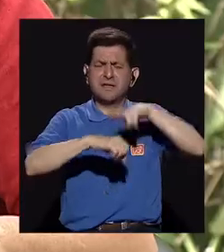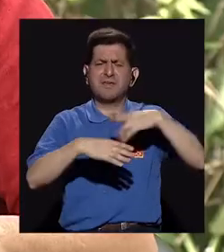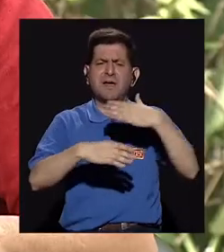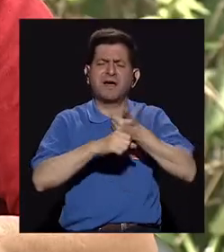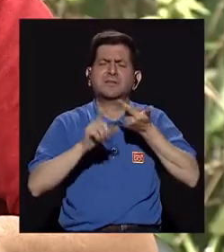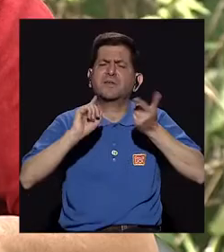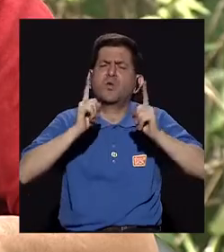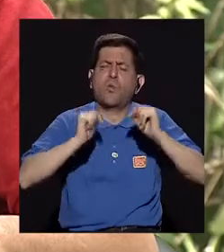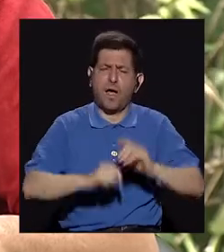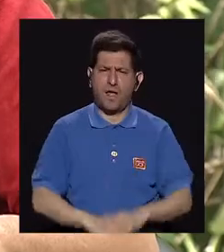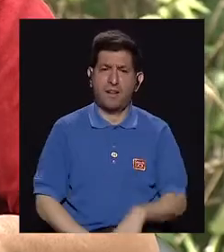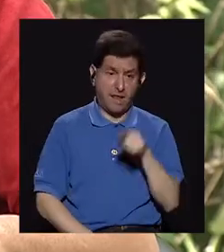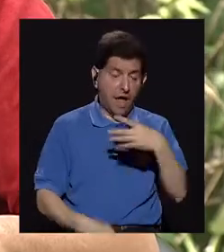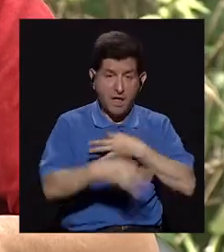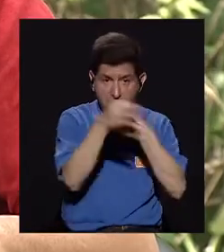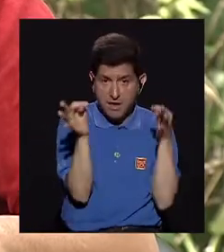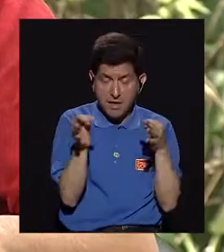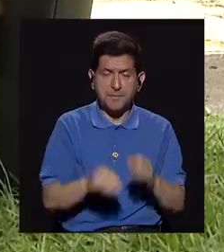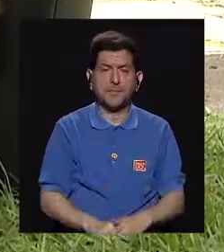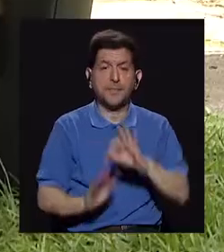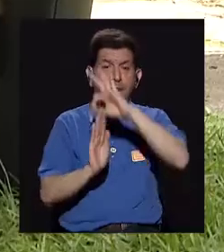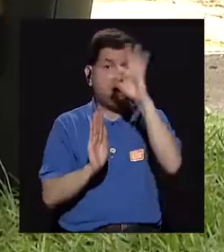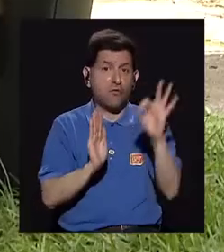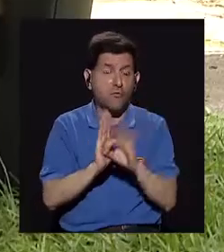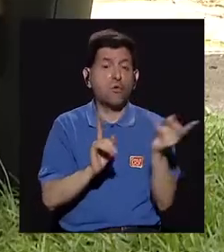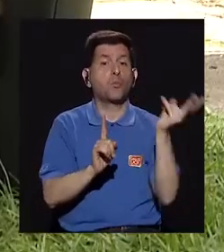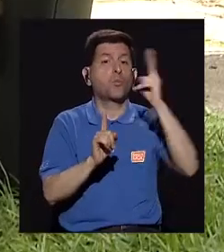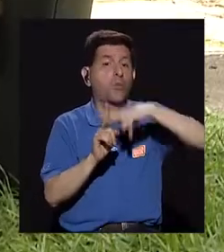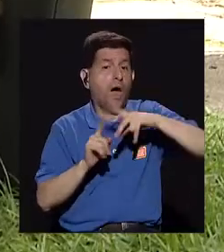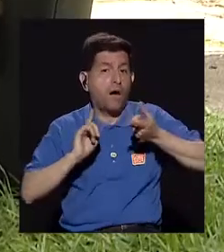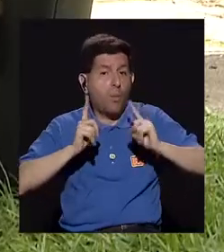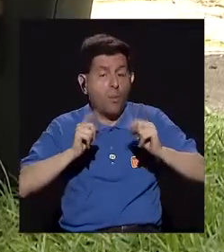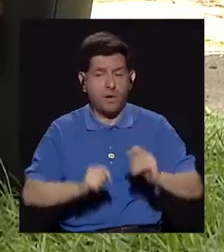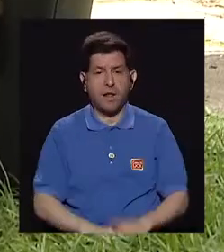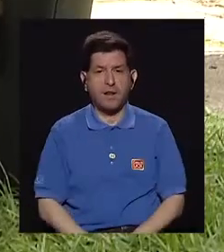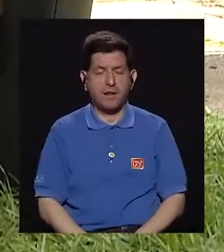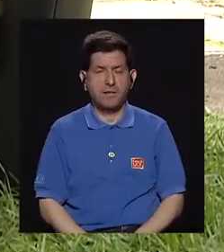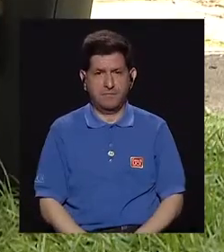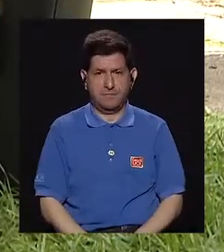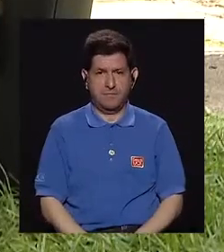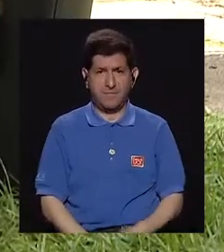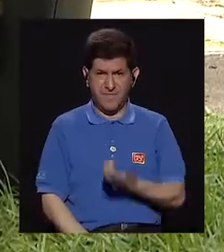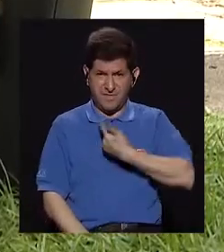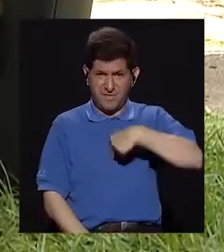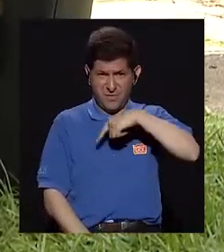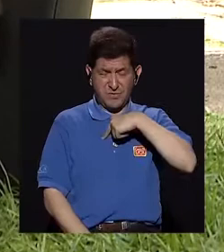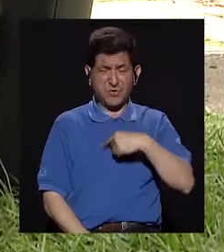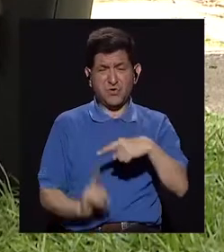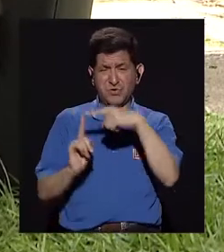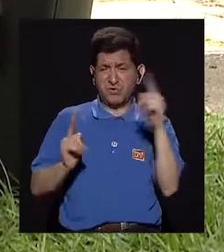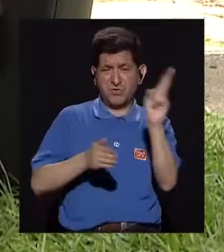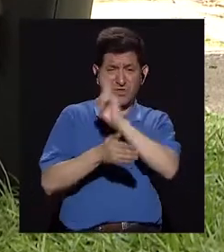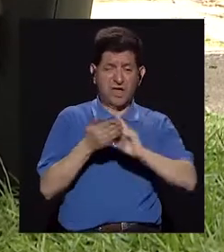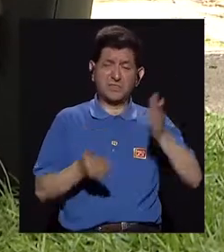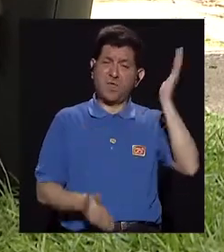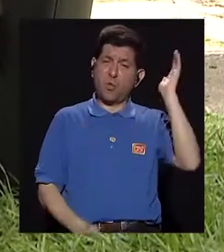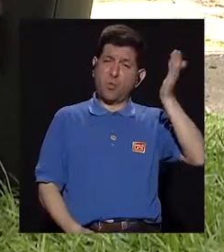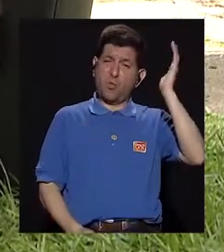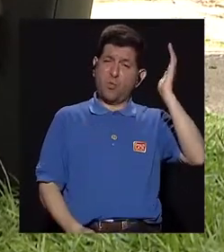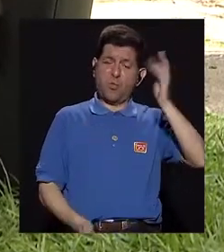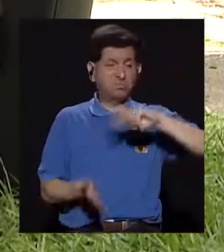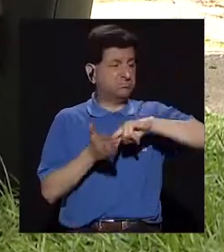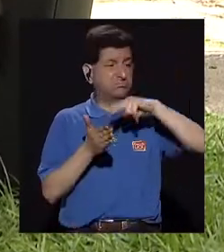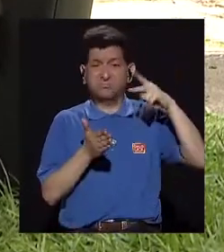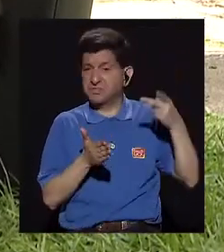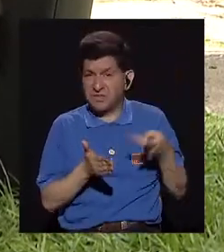suelen realizar en esos talleres? La fórmula que aplicamos nosotros es lejos de venir desde la academia a dar un